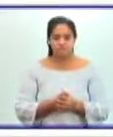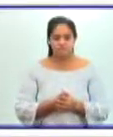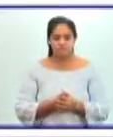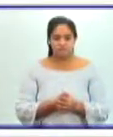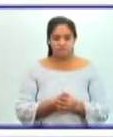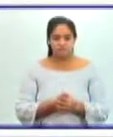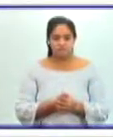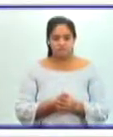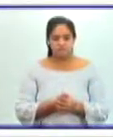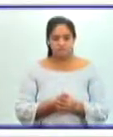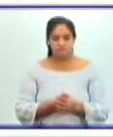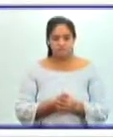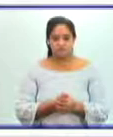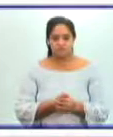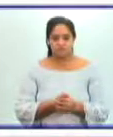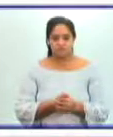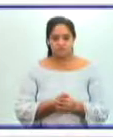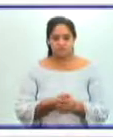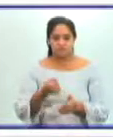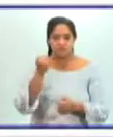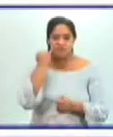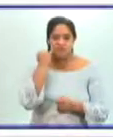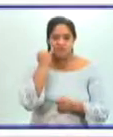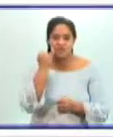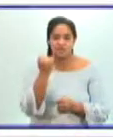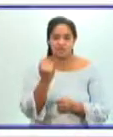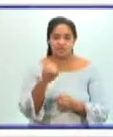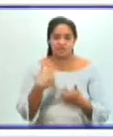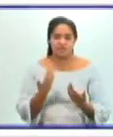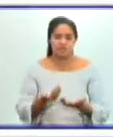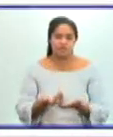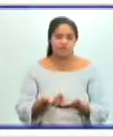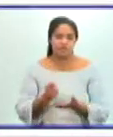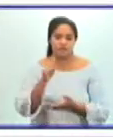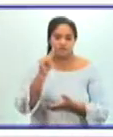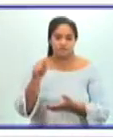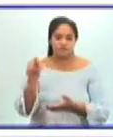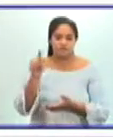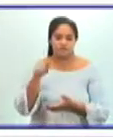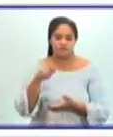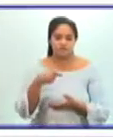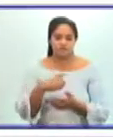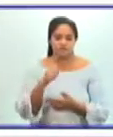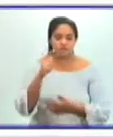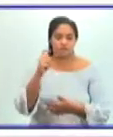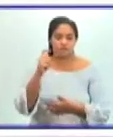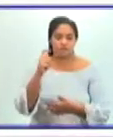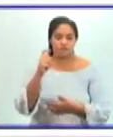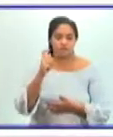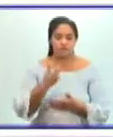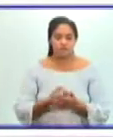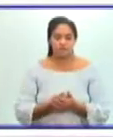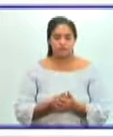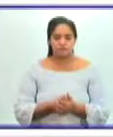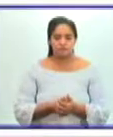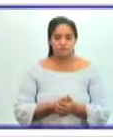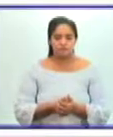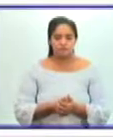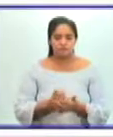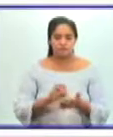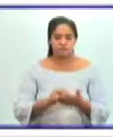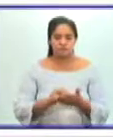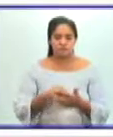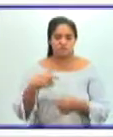en la caja. Y lo hemos identificado con una X. Pero las condiciones del ejercicio nos